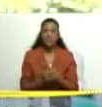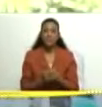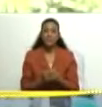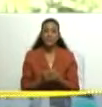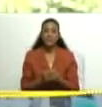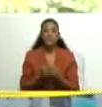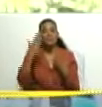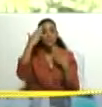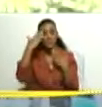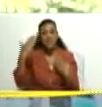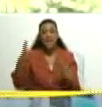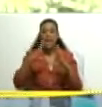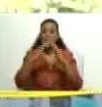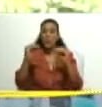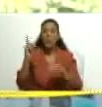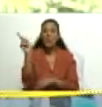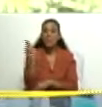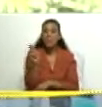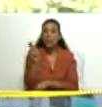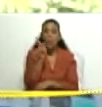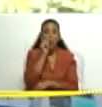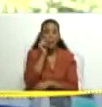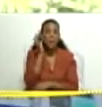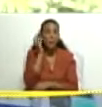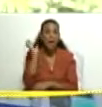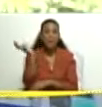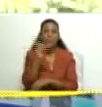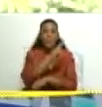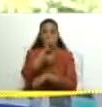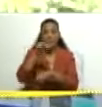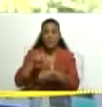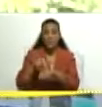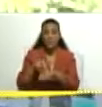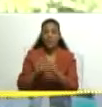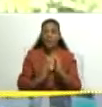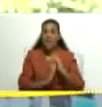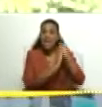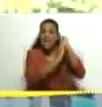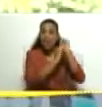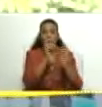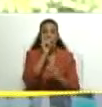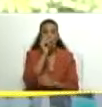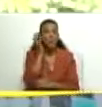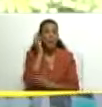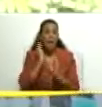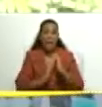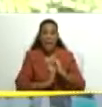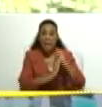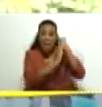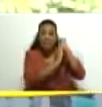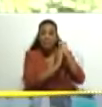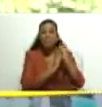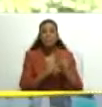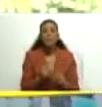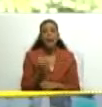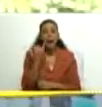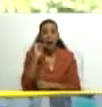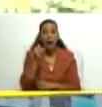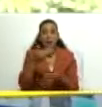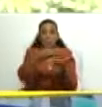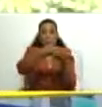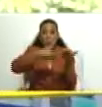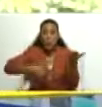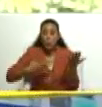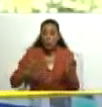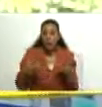Mis saludos a todas las diputadas, diputados, a todos los líderes, lideresa. Y tengo aquí en la mesa, al